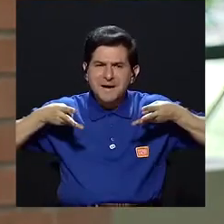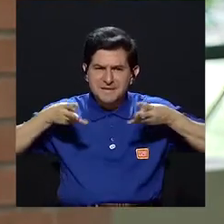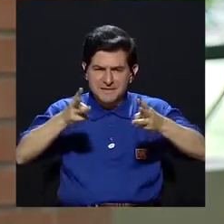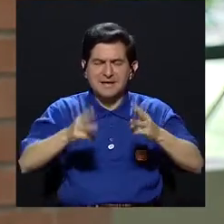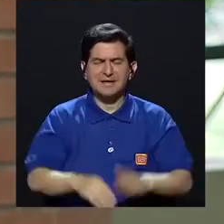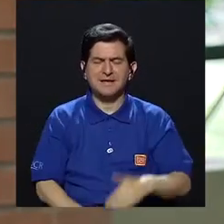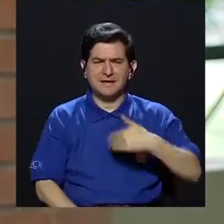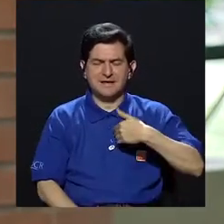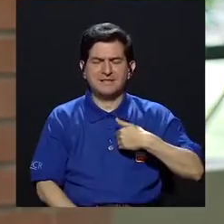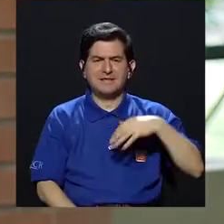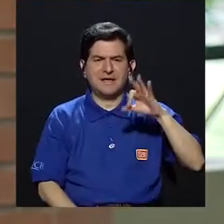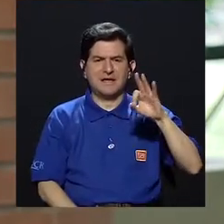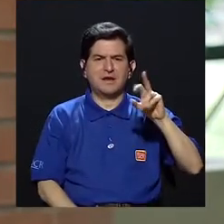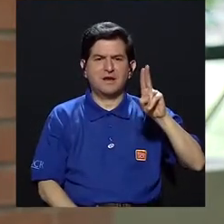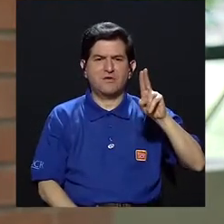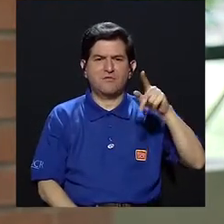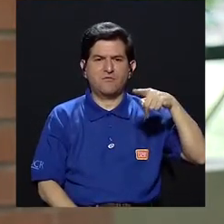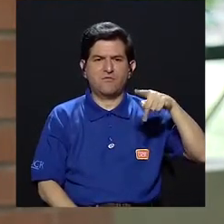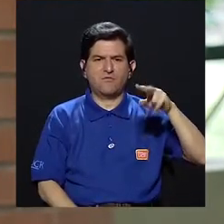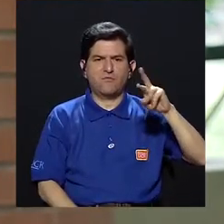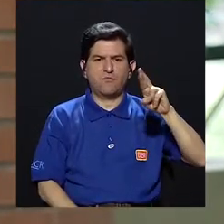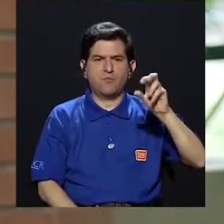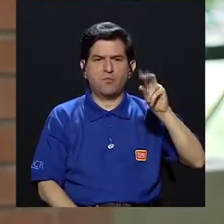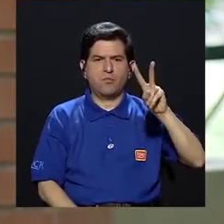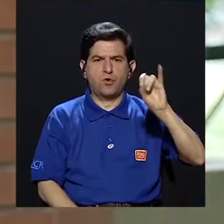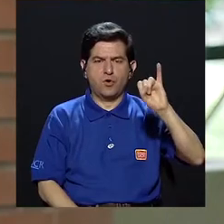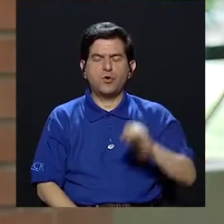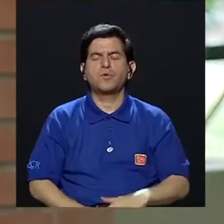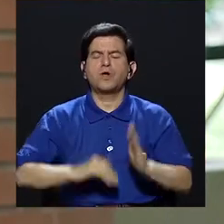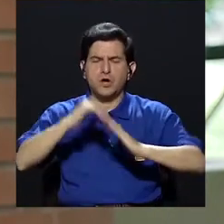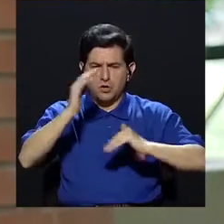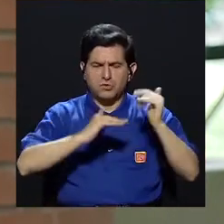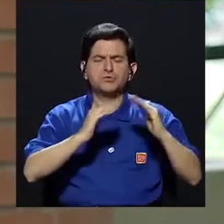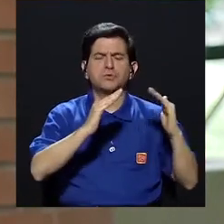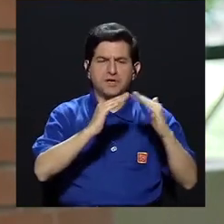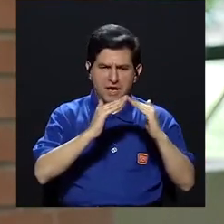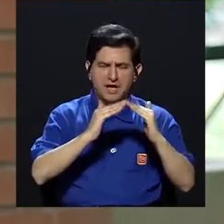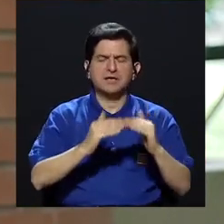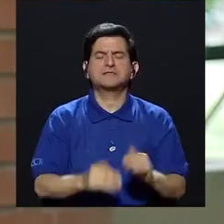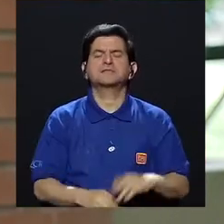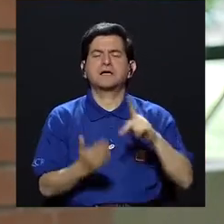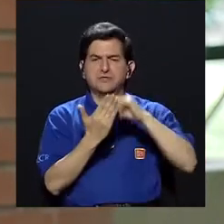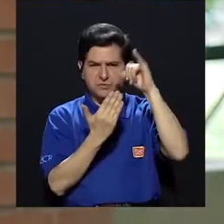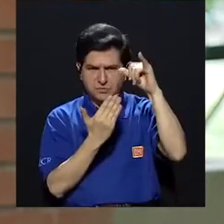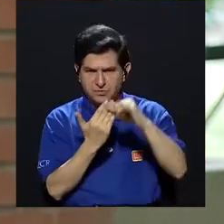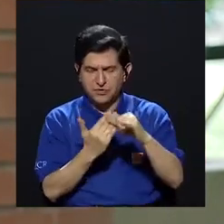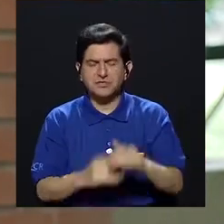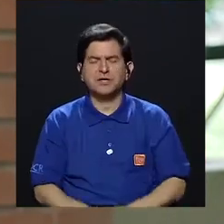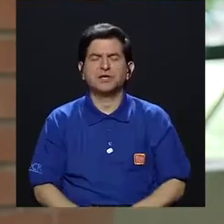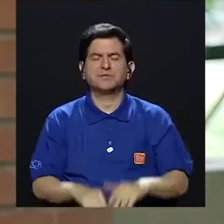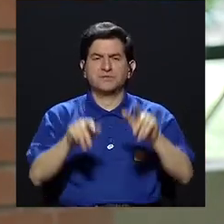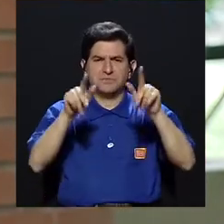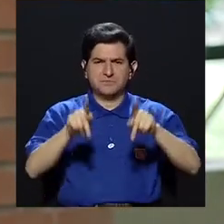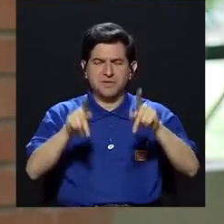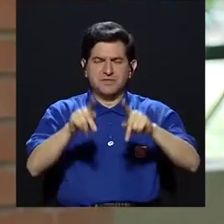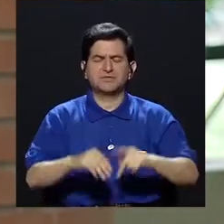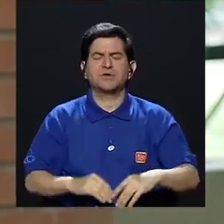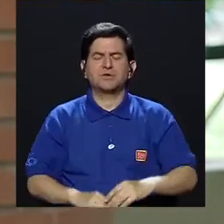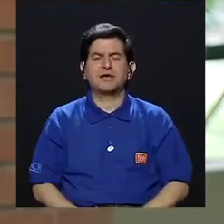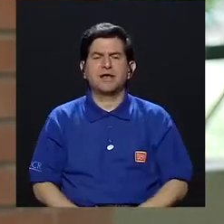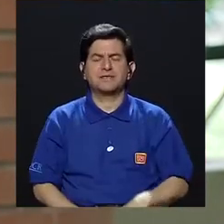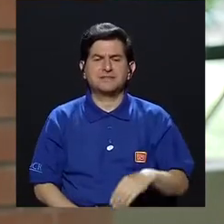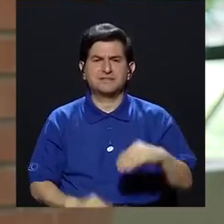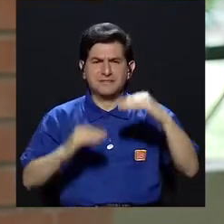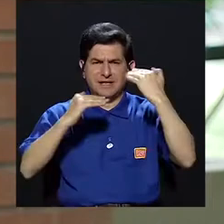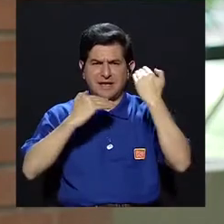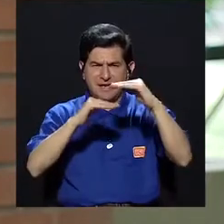metodología de FUPROVI es construir viviendas, construir proyectos, generar acceso para las familias de bajos ingresos en una